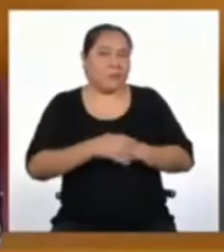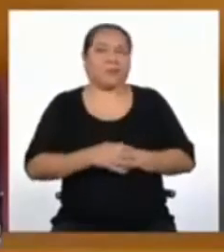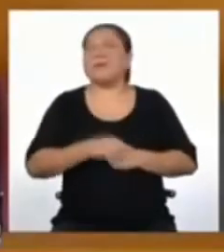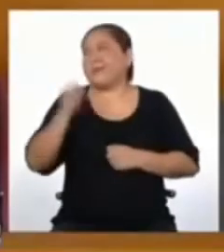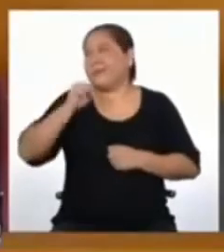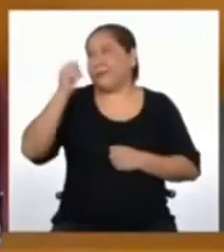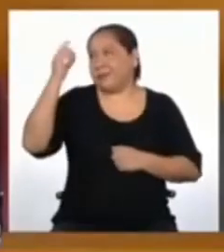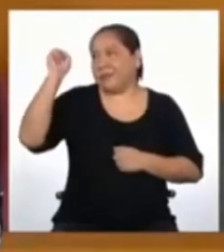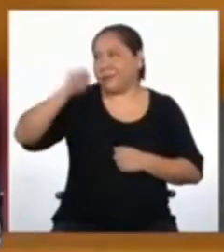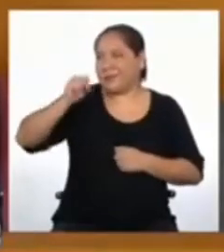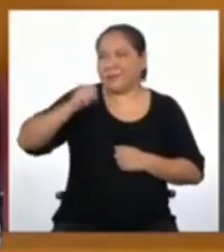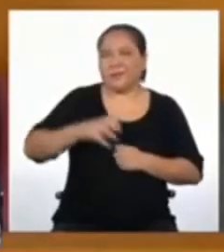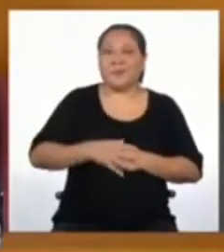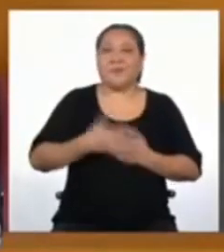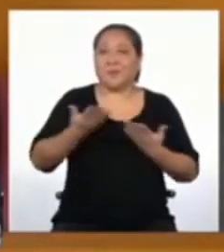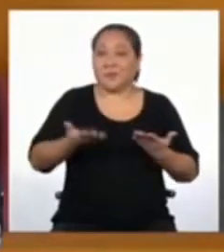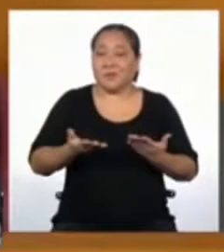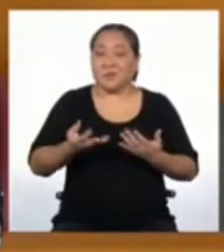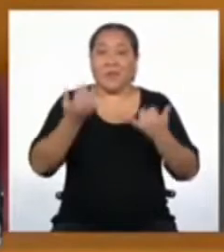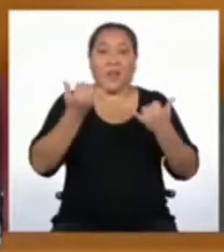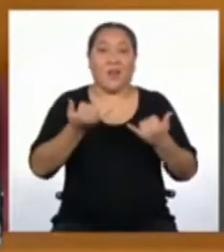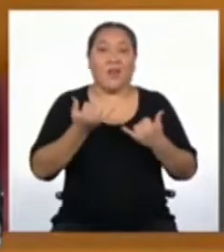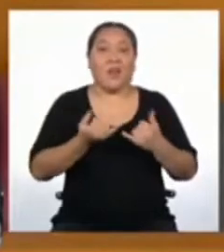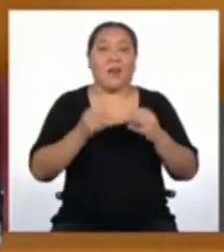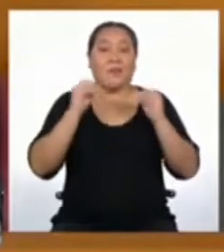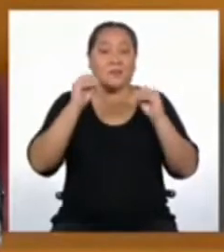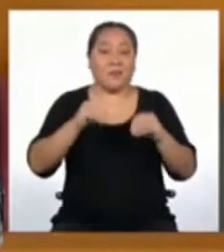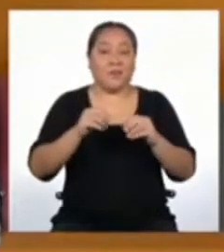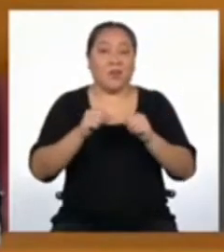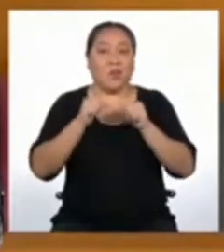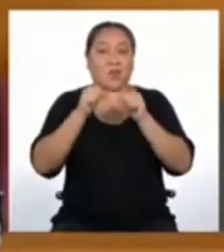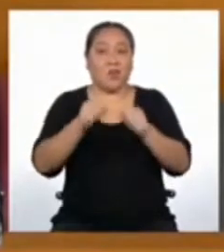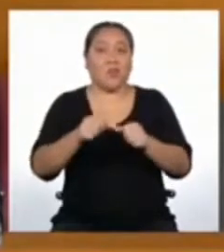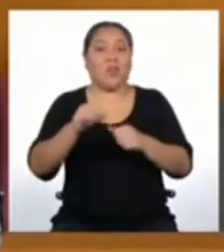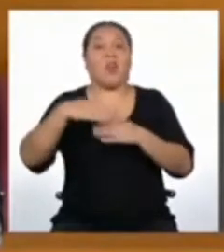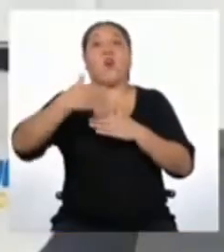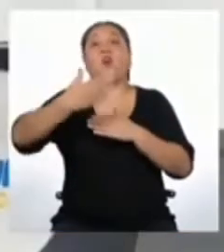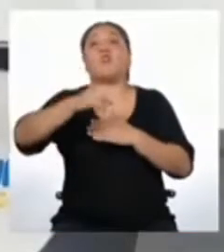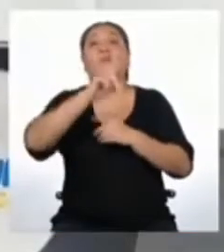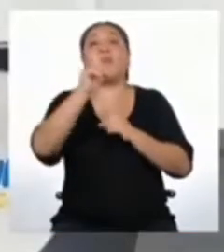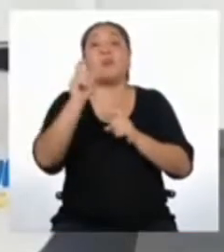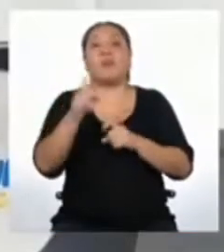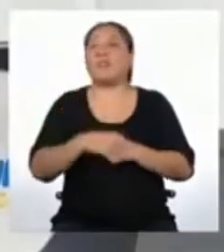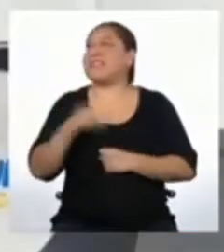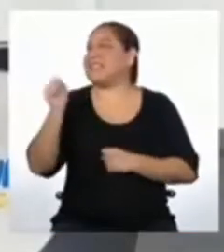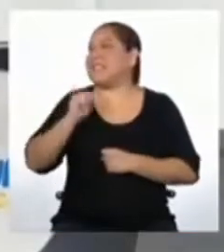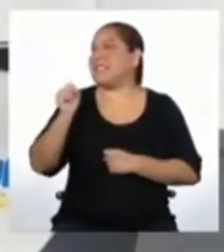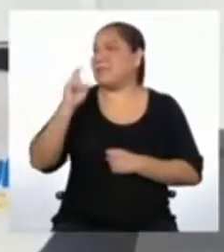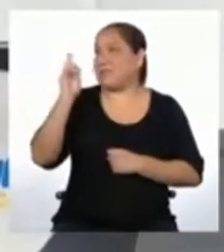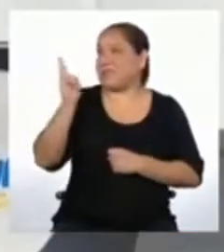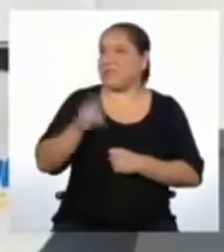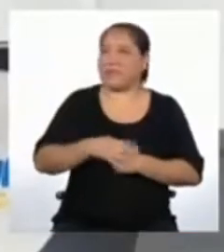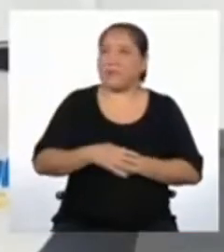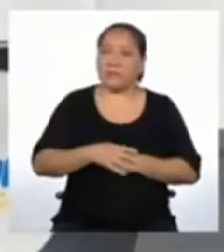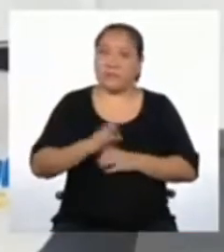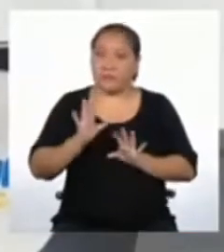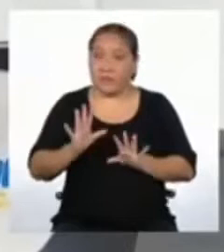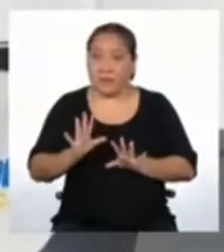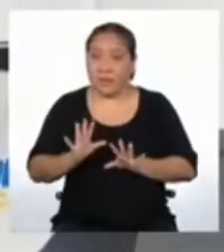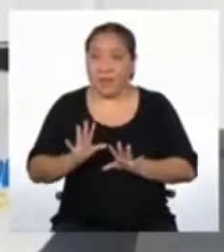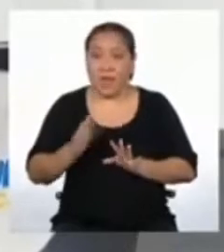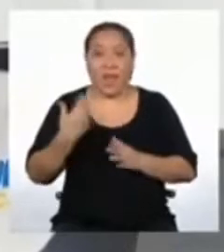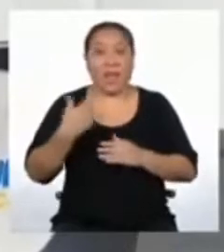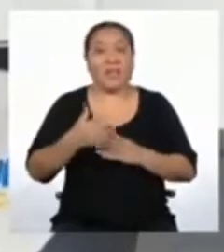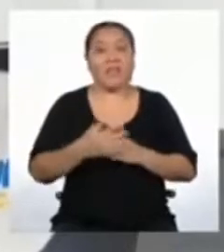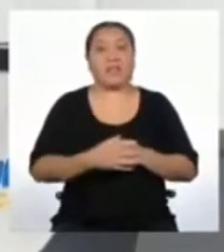que sí. Entonces, es hora de continuar con la siguiente pregunta. Claro que sí, profesora. Pero antes,